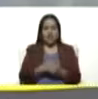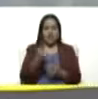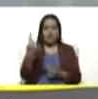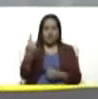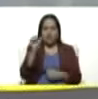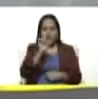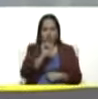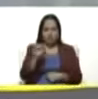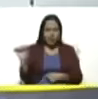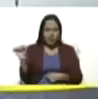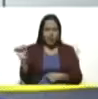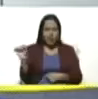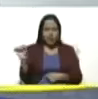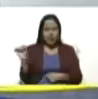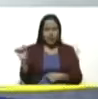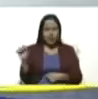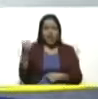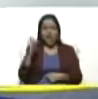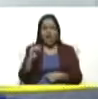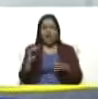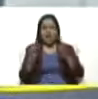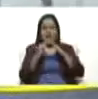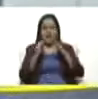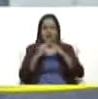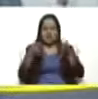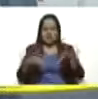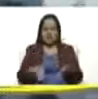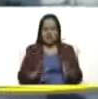semana estaba en la casa natal